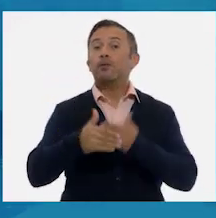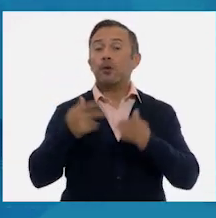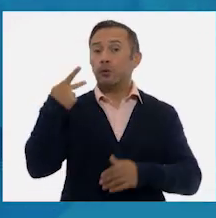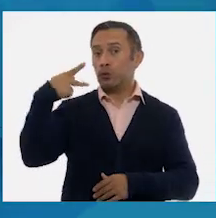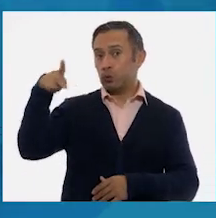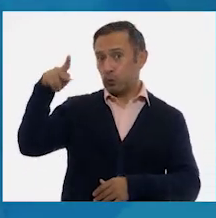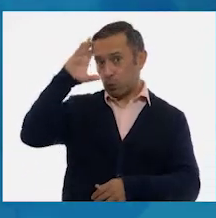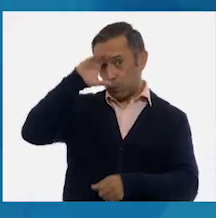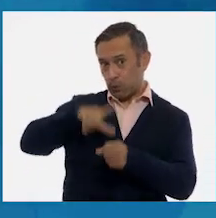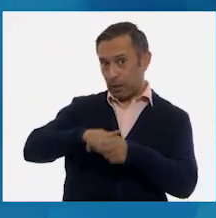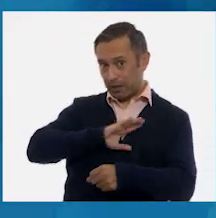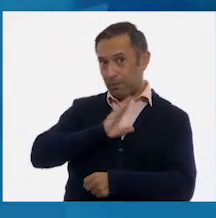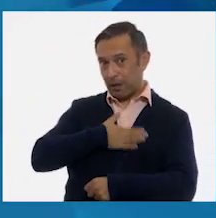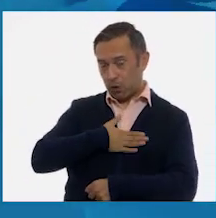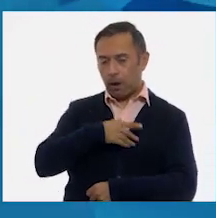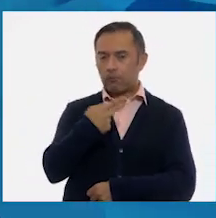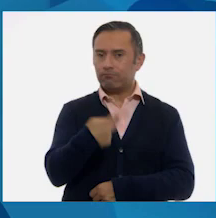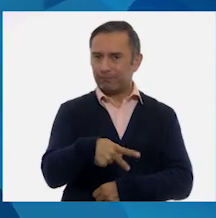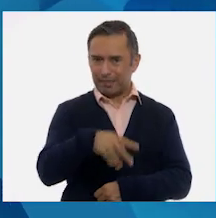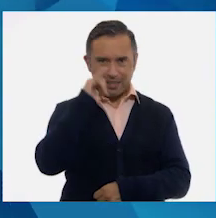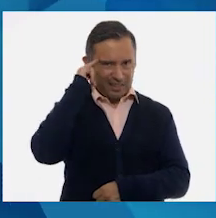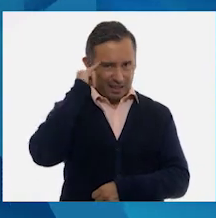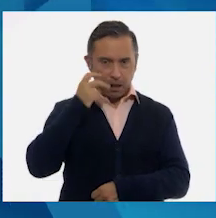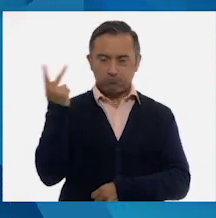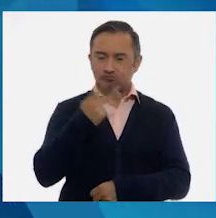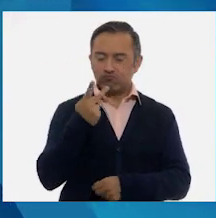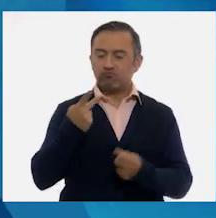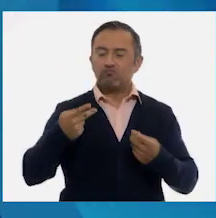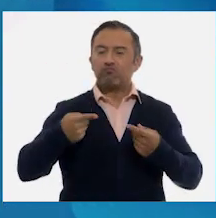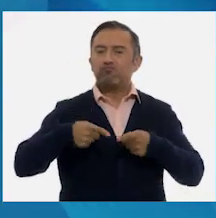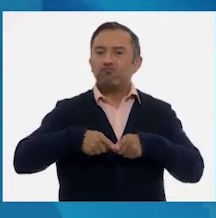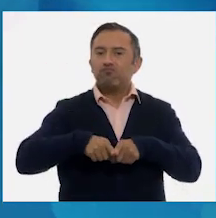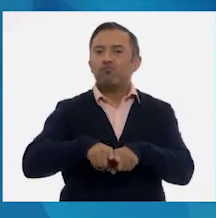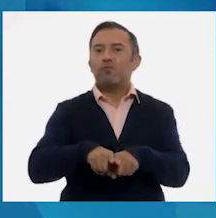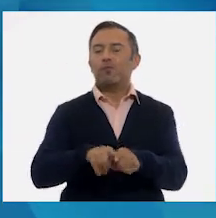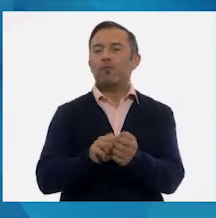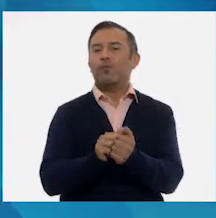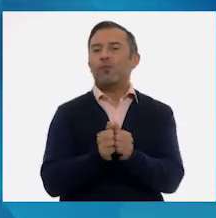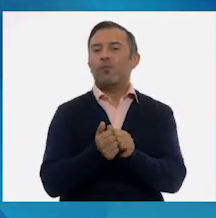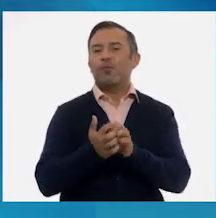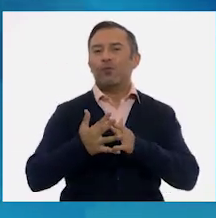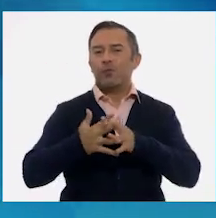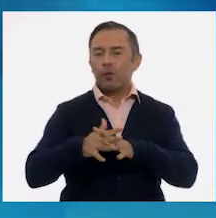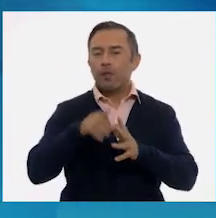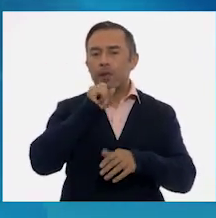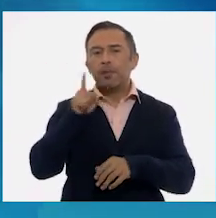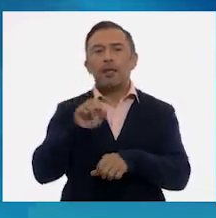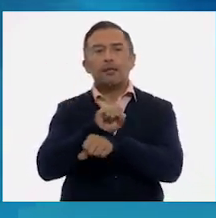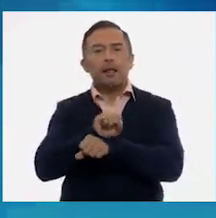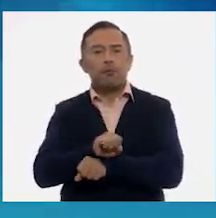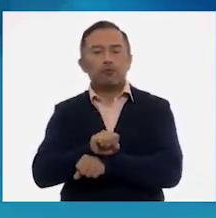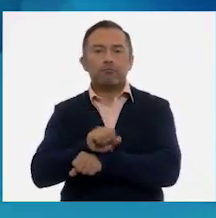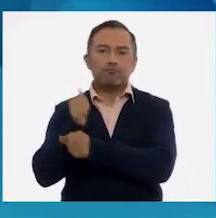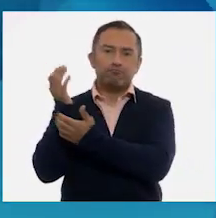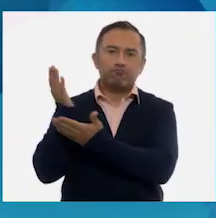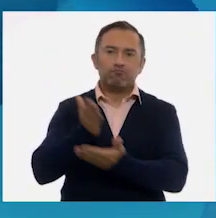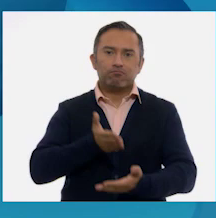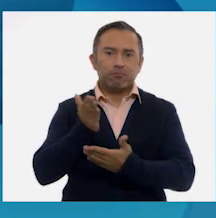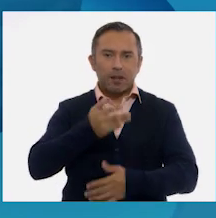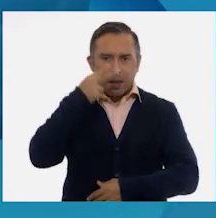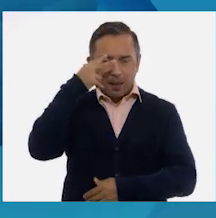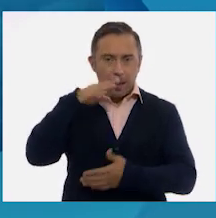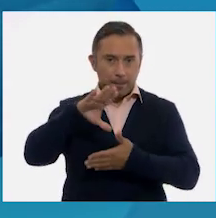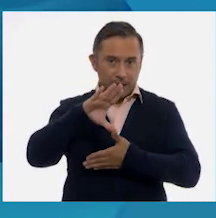española y la indígena, además de que tenían los esclavos africanos que empezaron a llegar a América o la gente que venía de